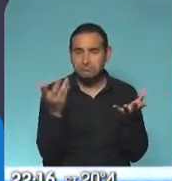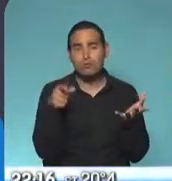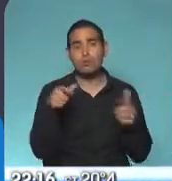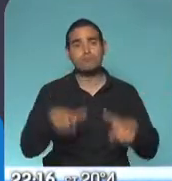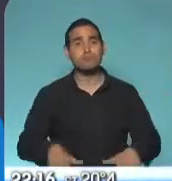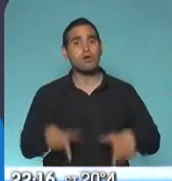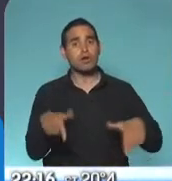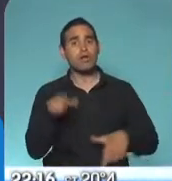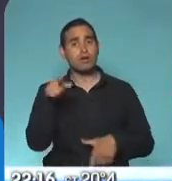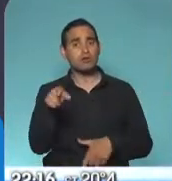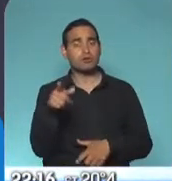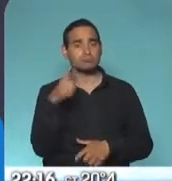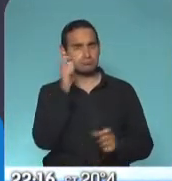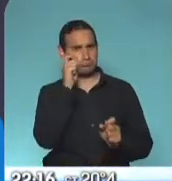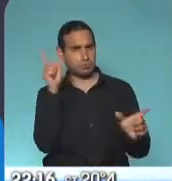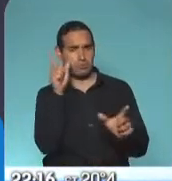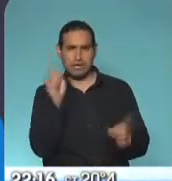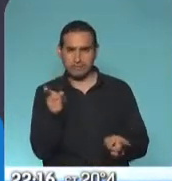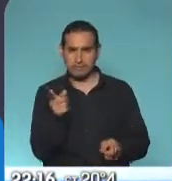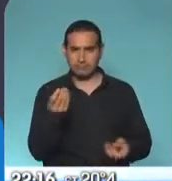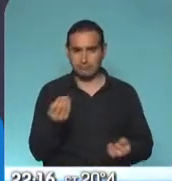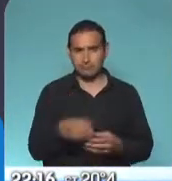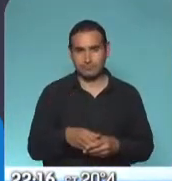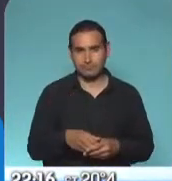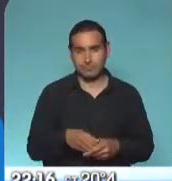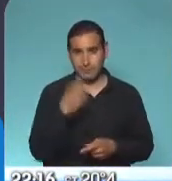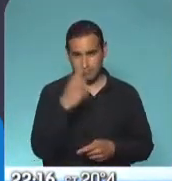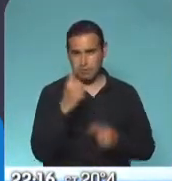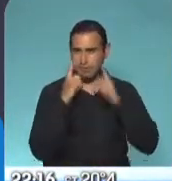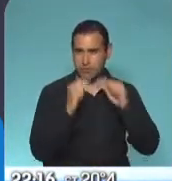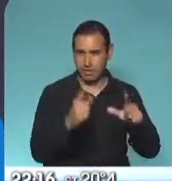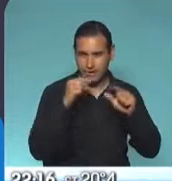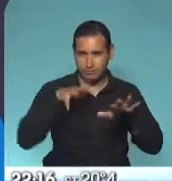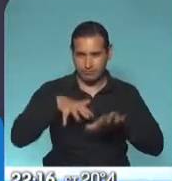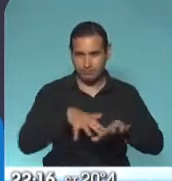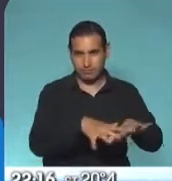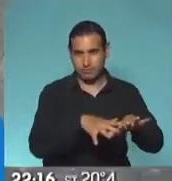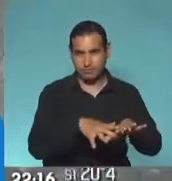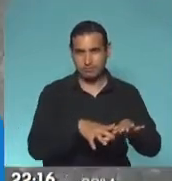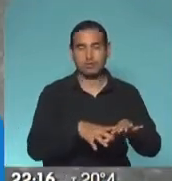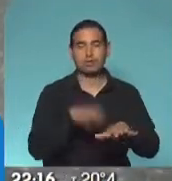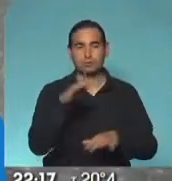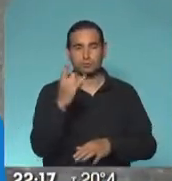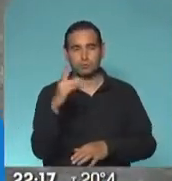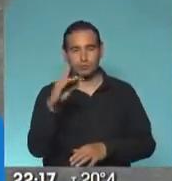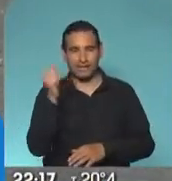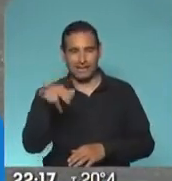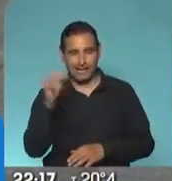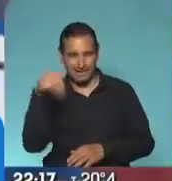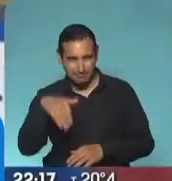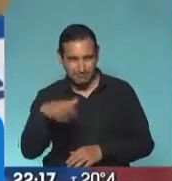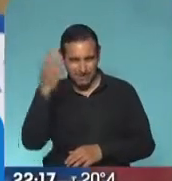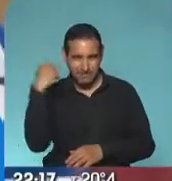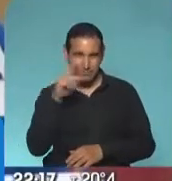Moreno lo haya tomado por sorpresa, porque o sea, estas protestas... Porque el loco Bucaram, ya te acordás, Abdalá Bucaram, a fines de